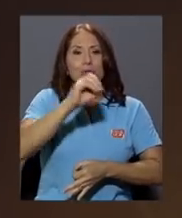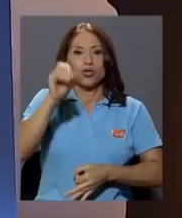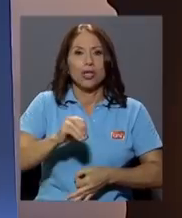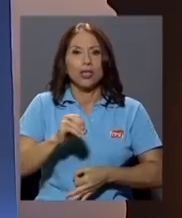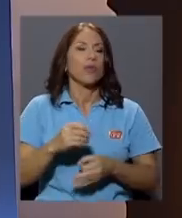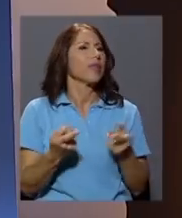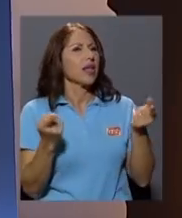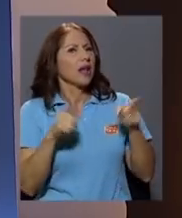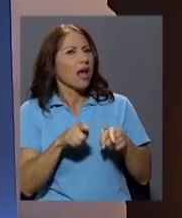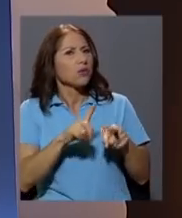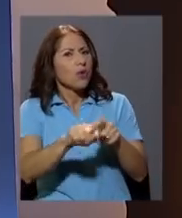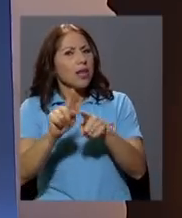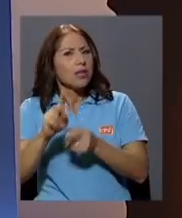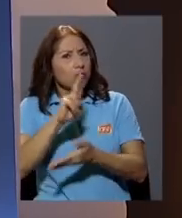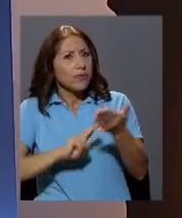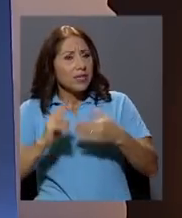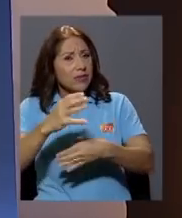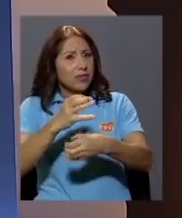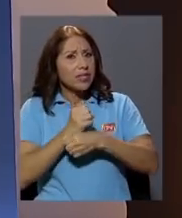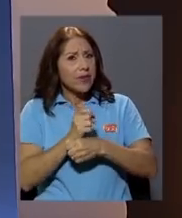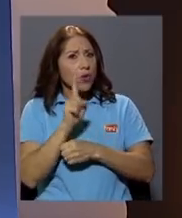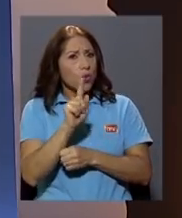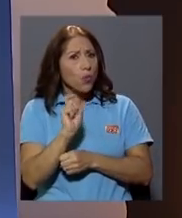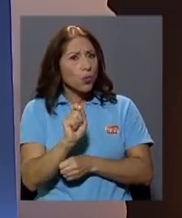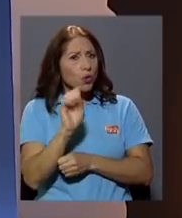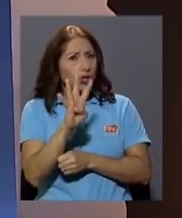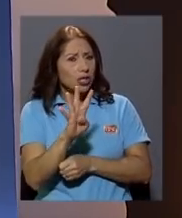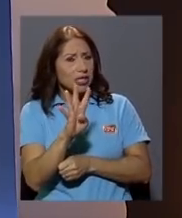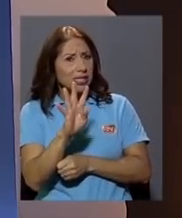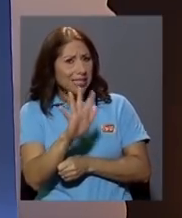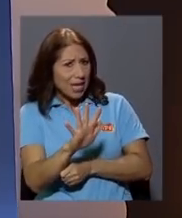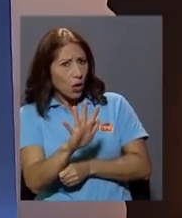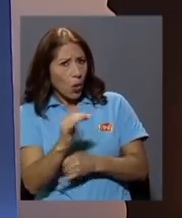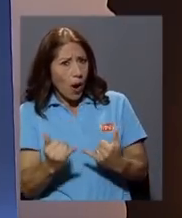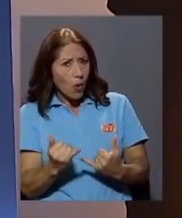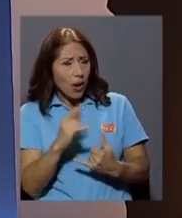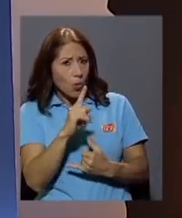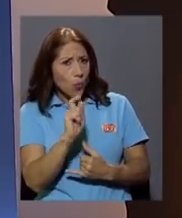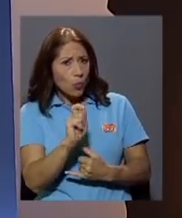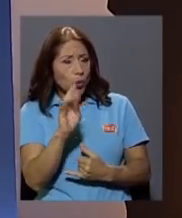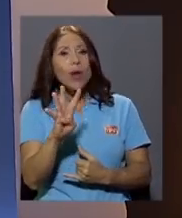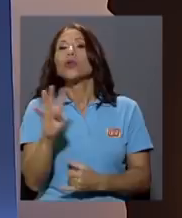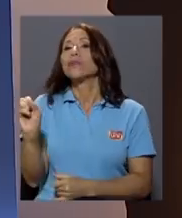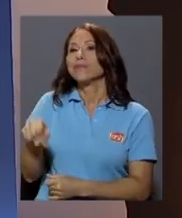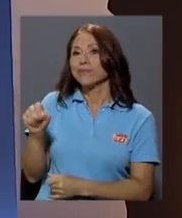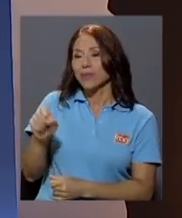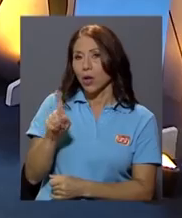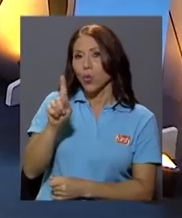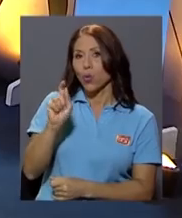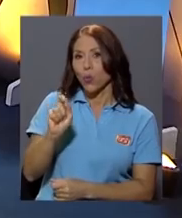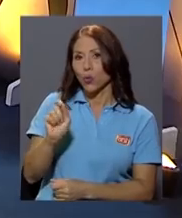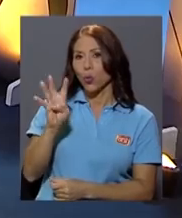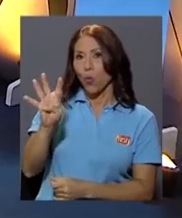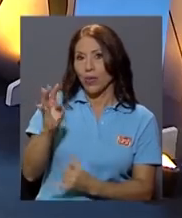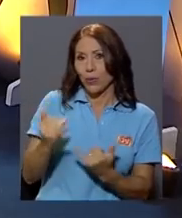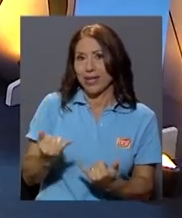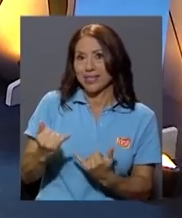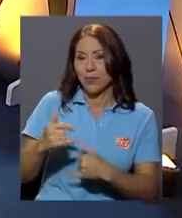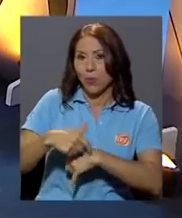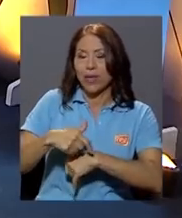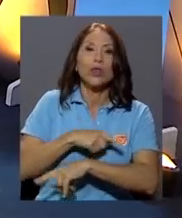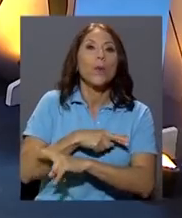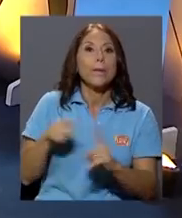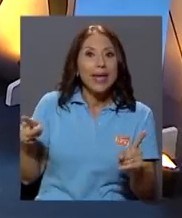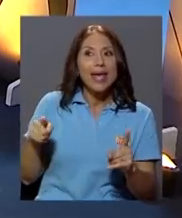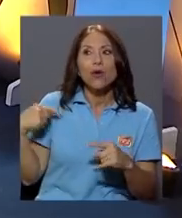de las universidades, ellos reciben un 1.5, ¿cierto? Que ahora sí, están en 1.4. En este momento es 1.4%, pero es importante indicar que